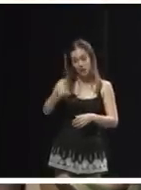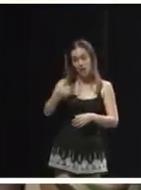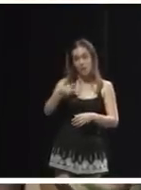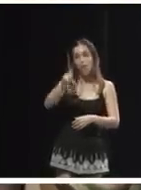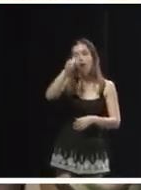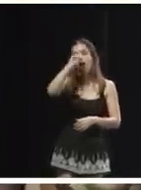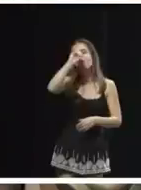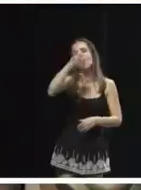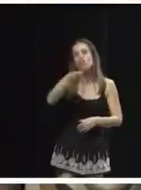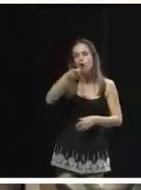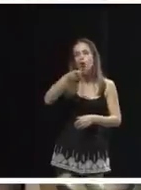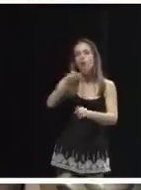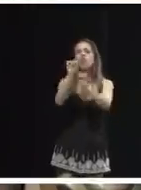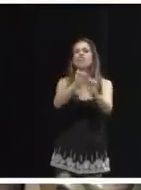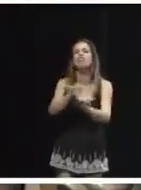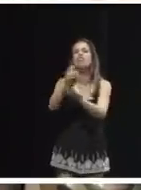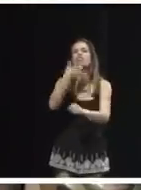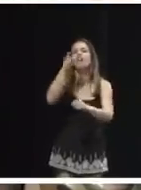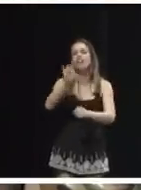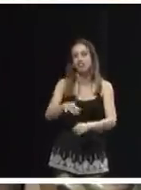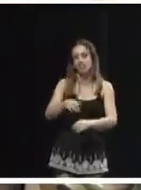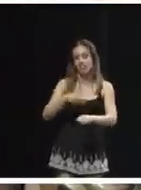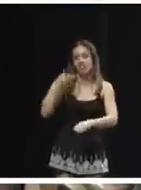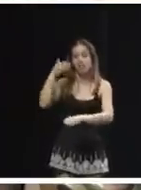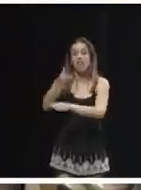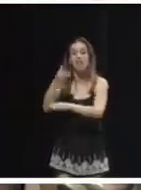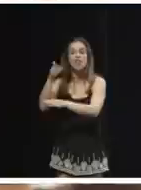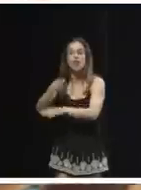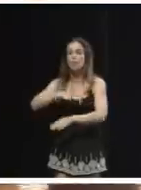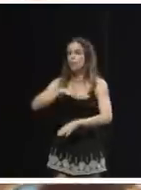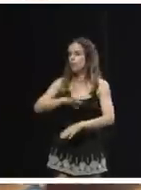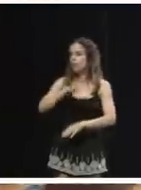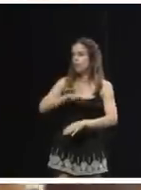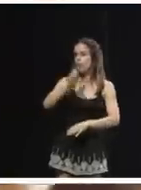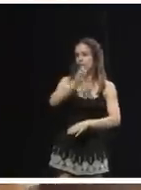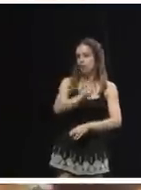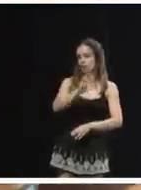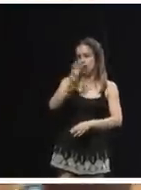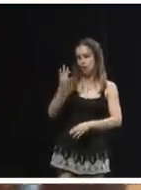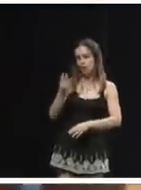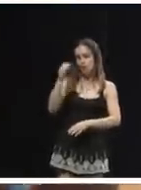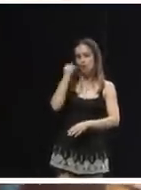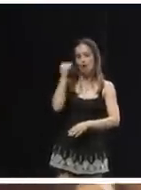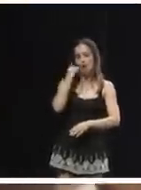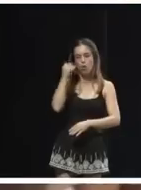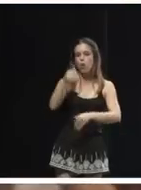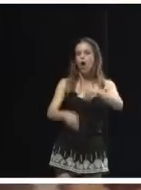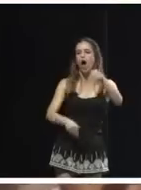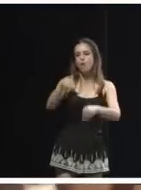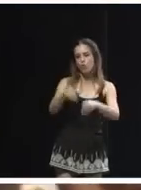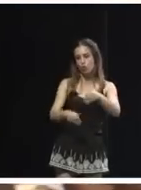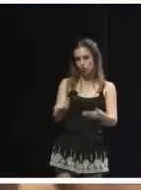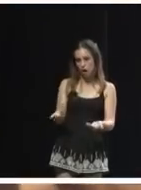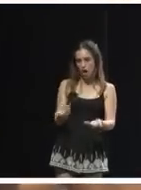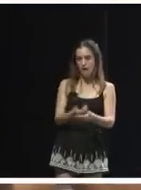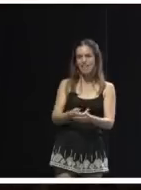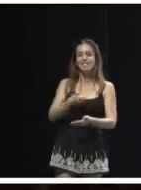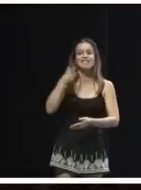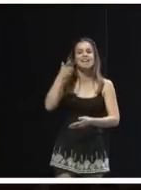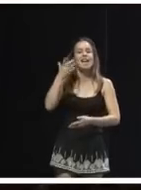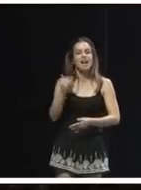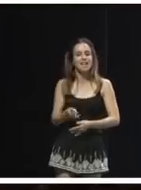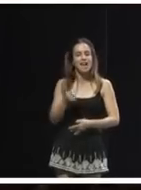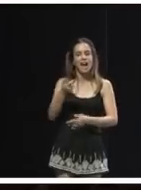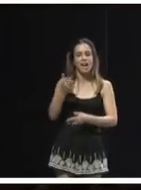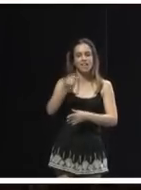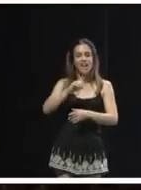de julio diciendo que nosotros vamos a defender a la gente de nuestros barrios, que queremos energía democrática, que queremos